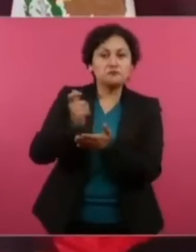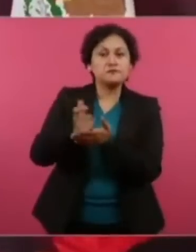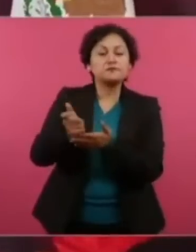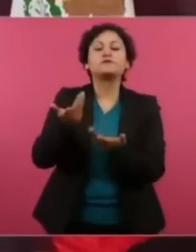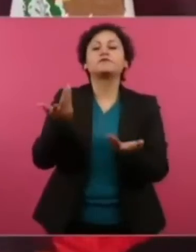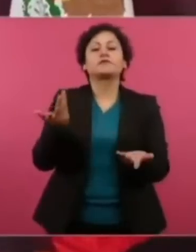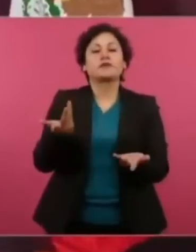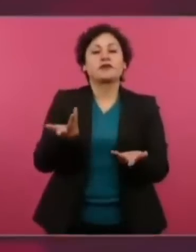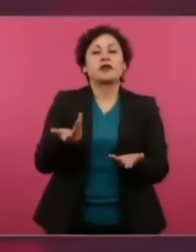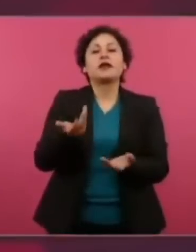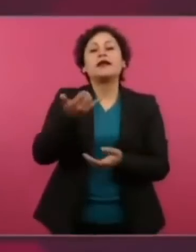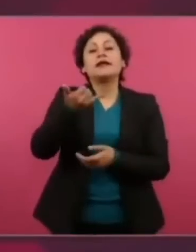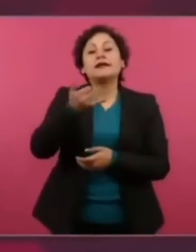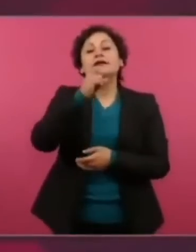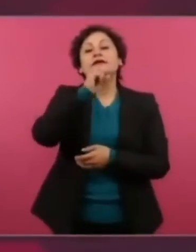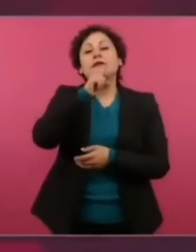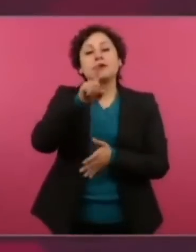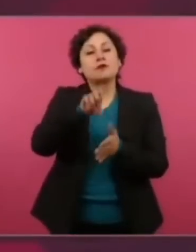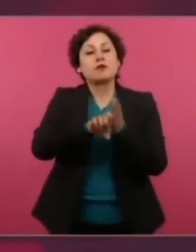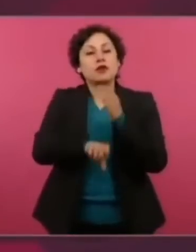como Pemex, por ejemplo.